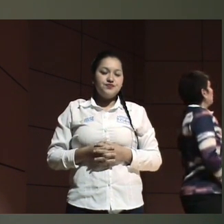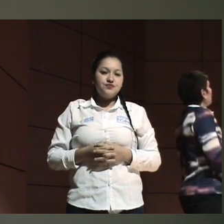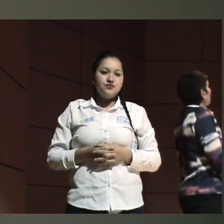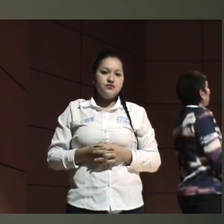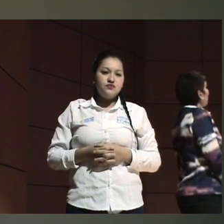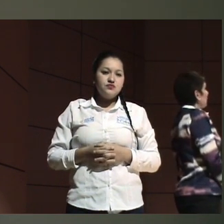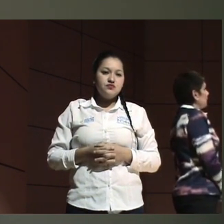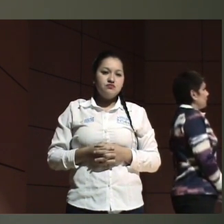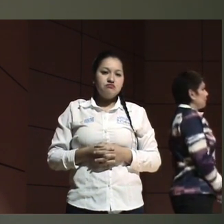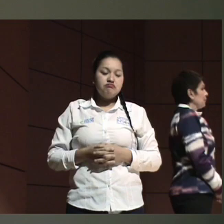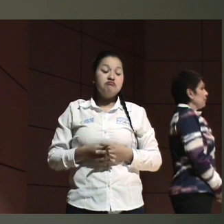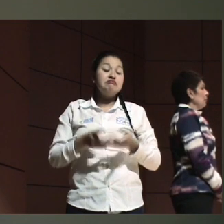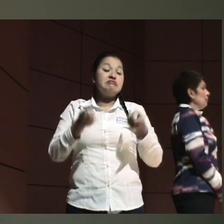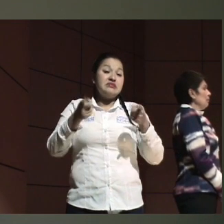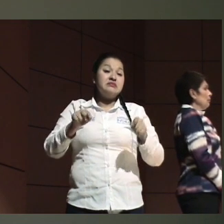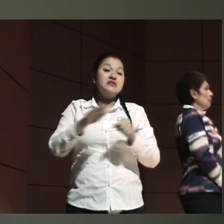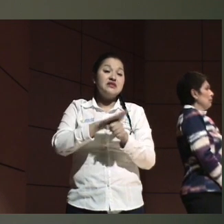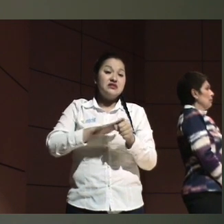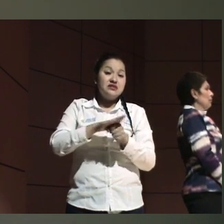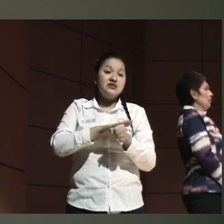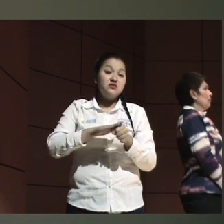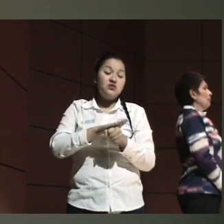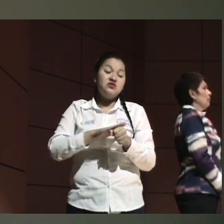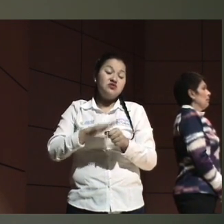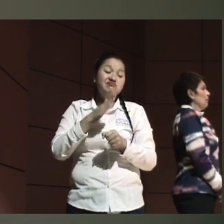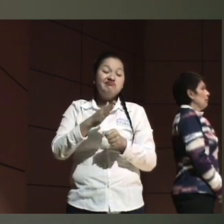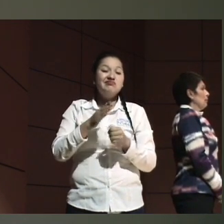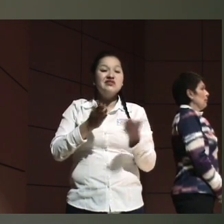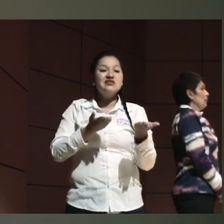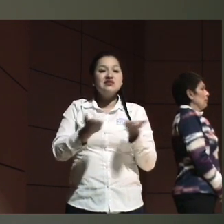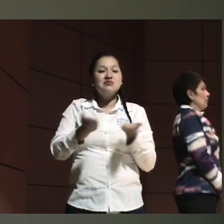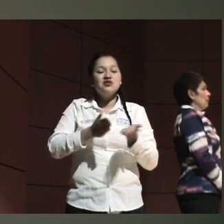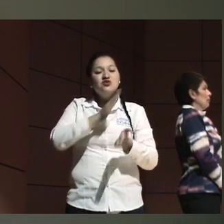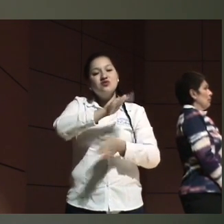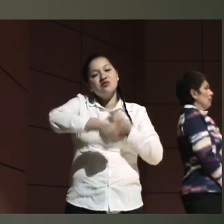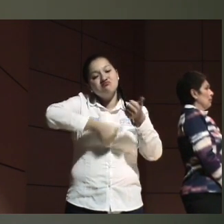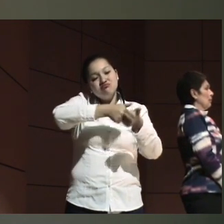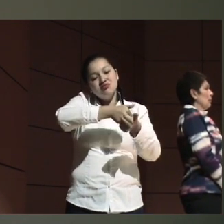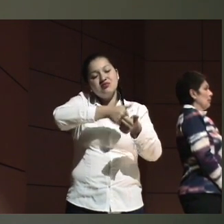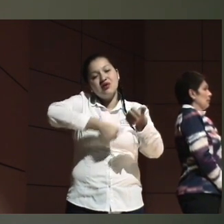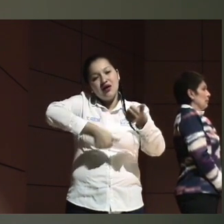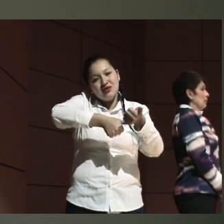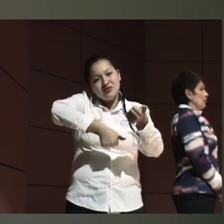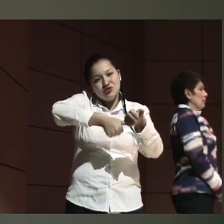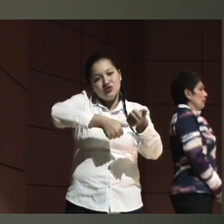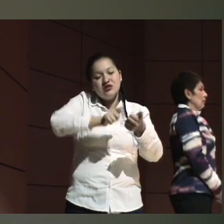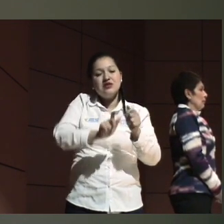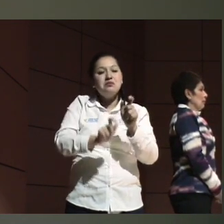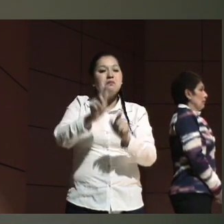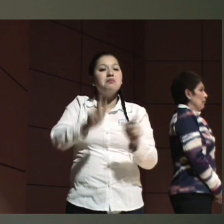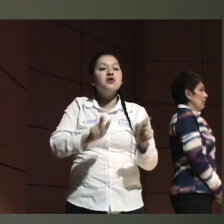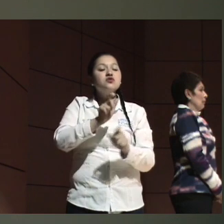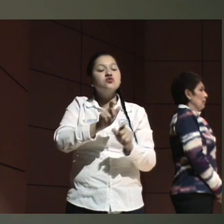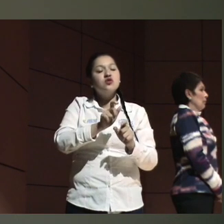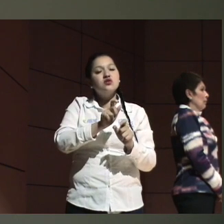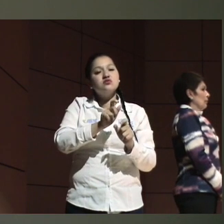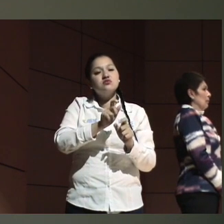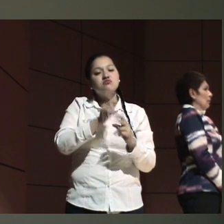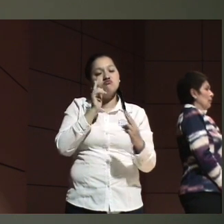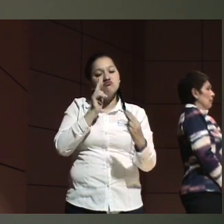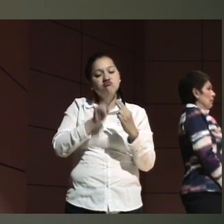hemos tenido también situaciones al interior del servicio de asesorías y consultorías de la creencia de que quienes se involucran afectivamente